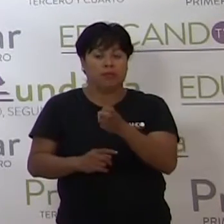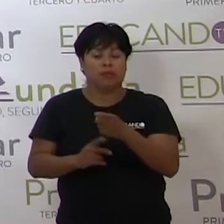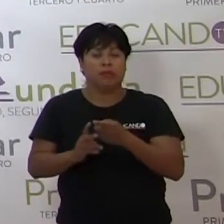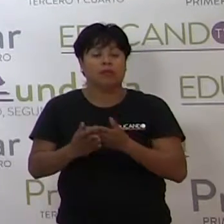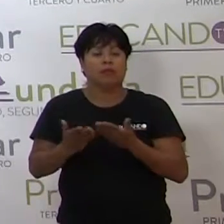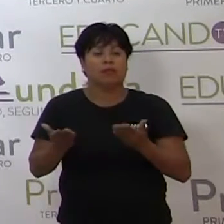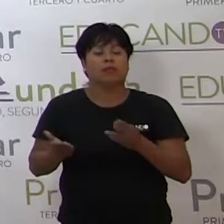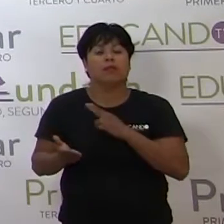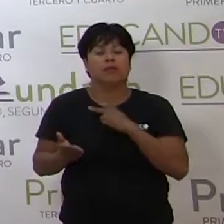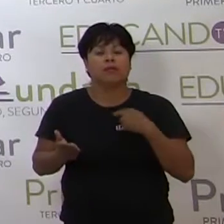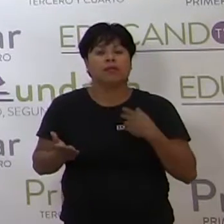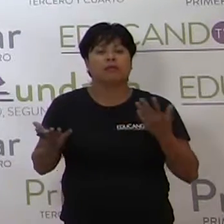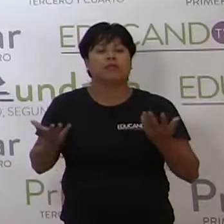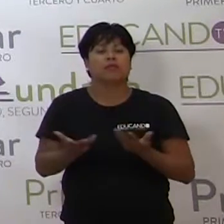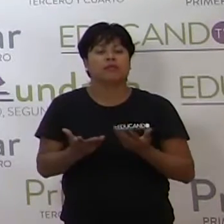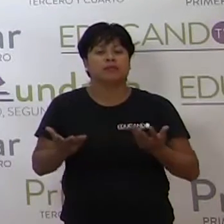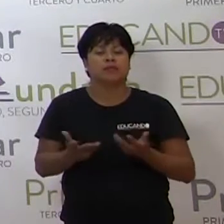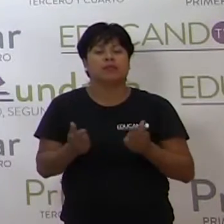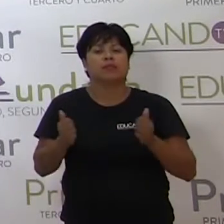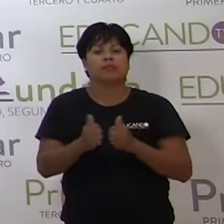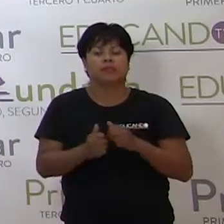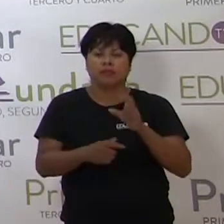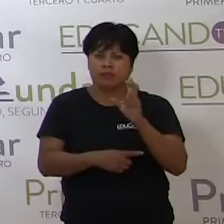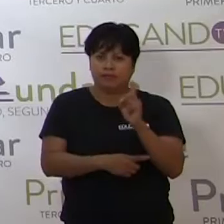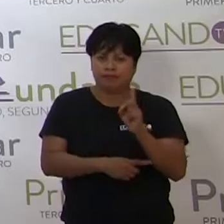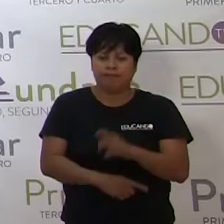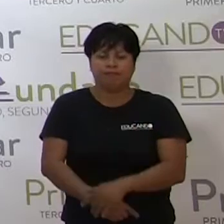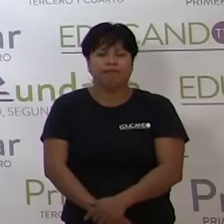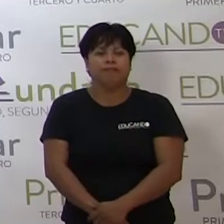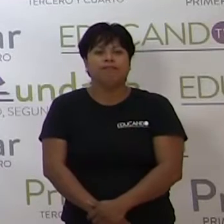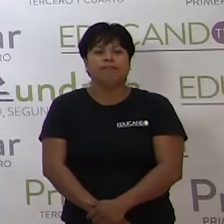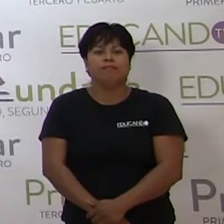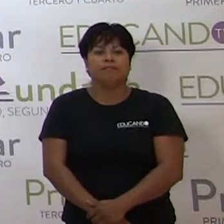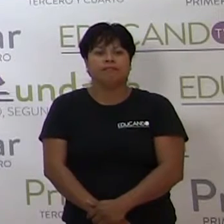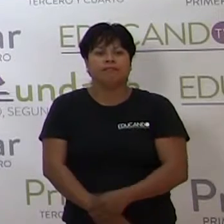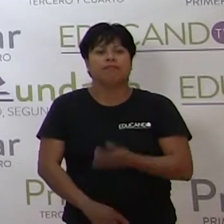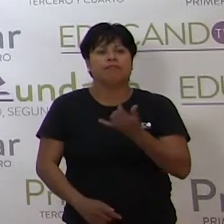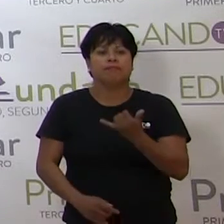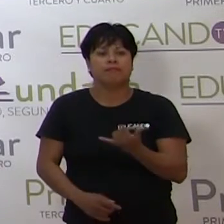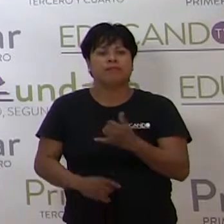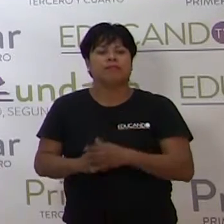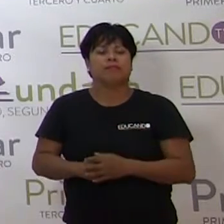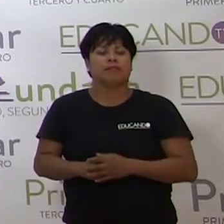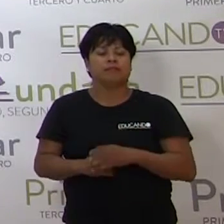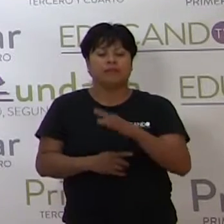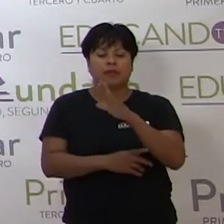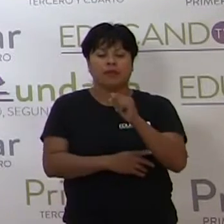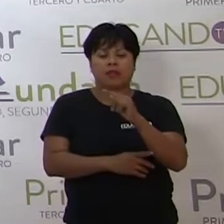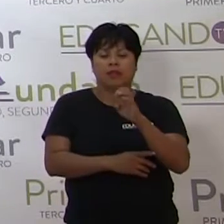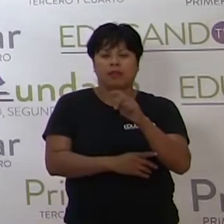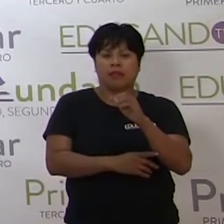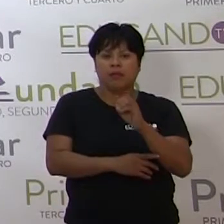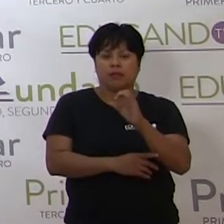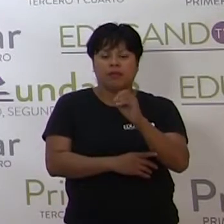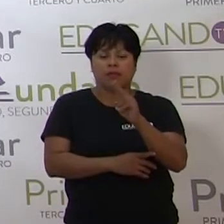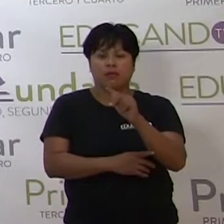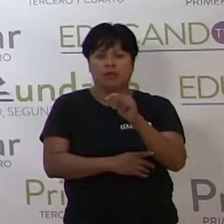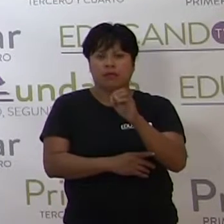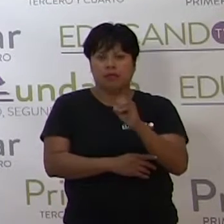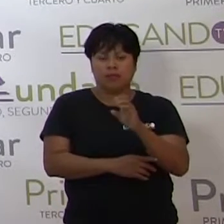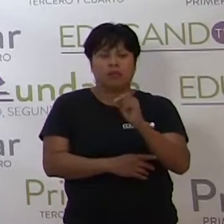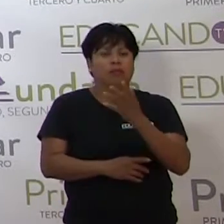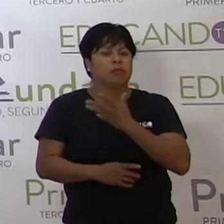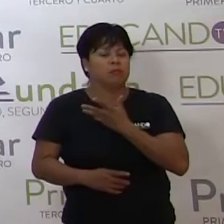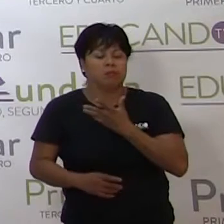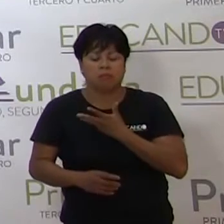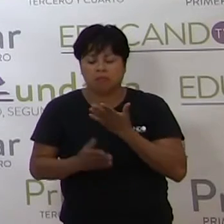caso, vamos a hacerlo con 30. Y el cateto opuesto no